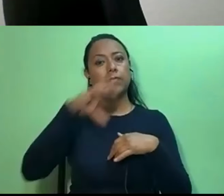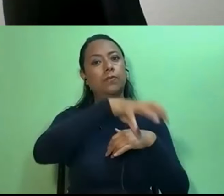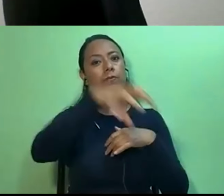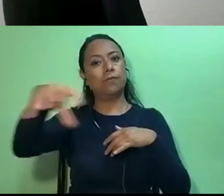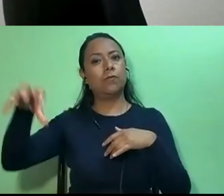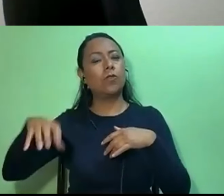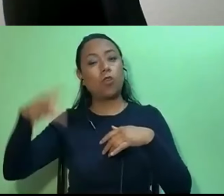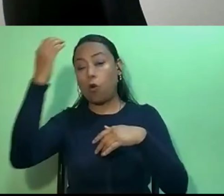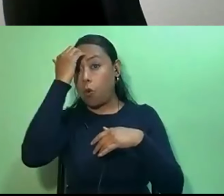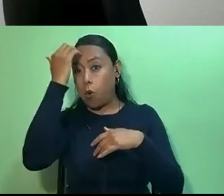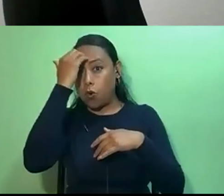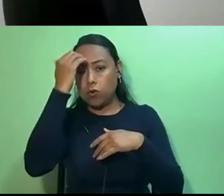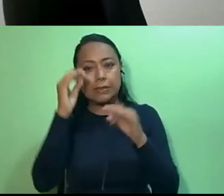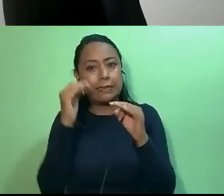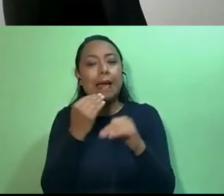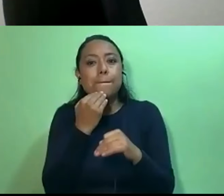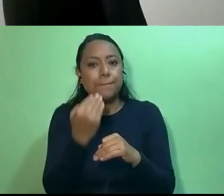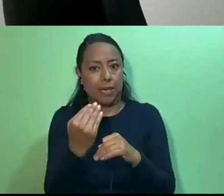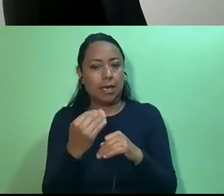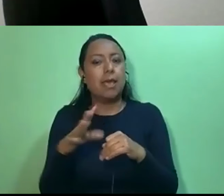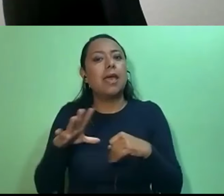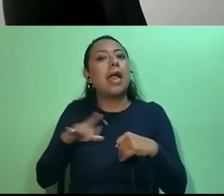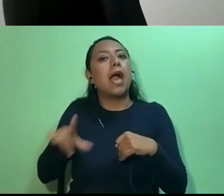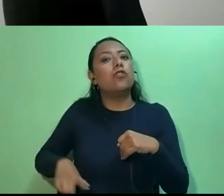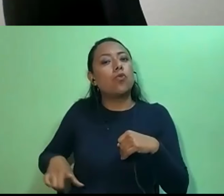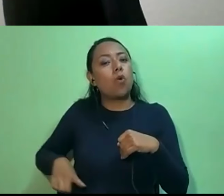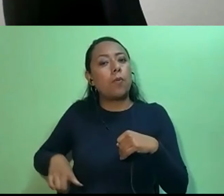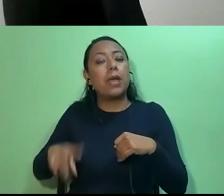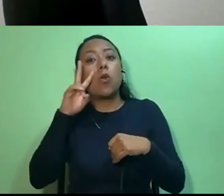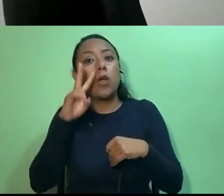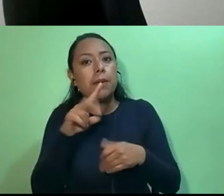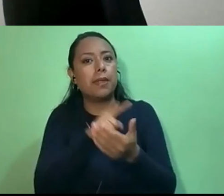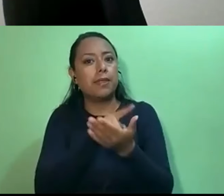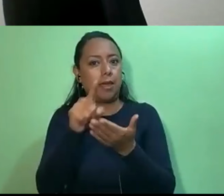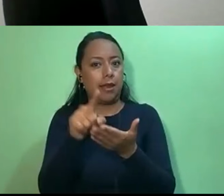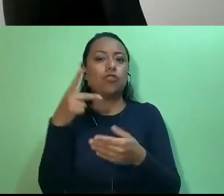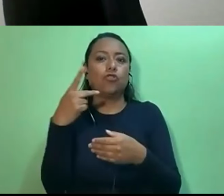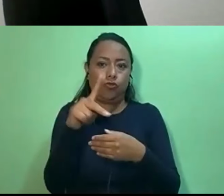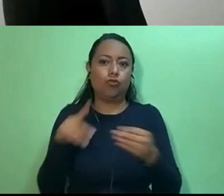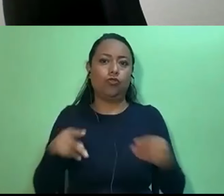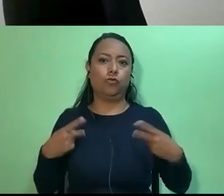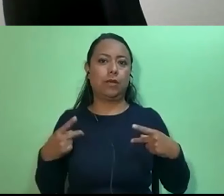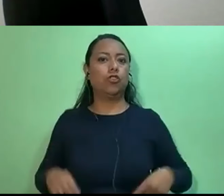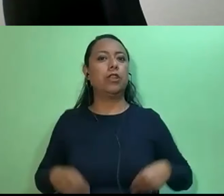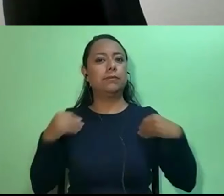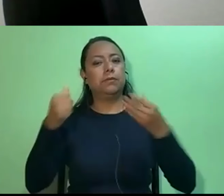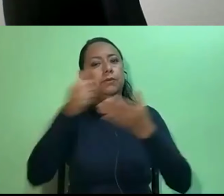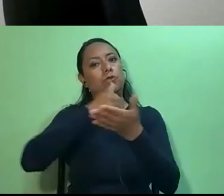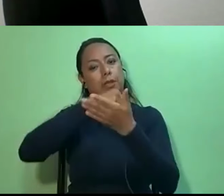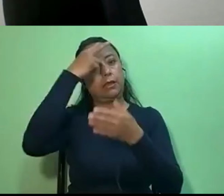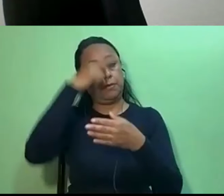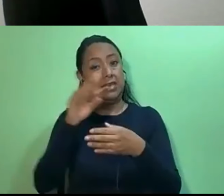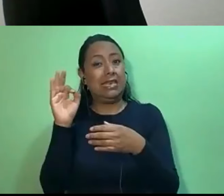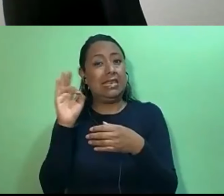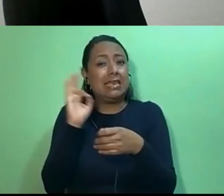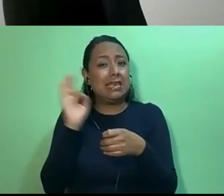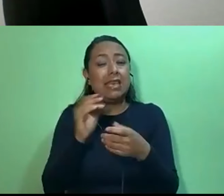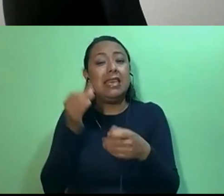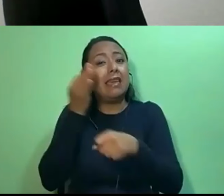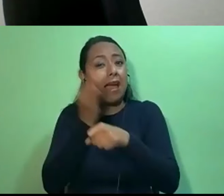perfectamente que hay un gobierno que está viendo los derechos de las y de los capitalinos y que en el peor de los momentos que estamos viviendo en